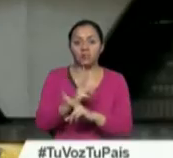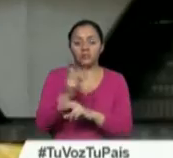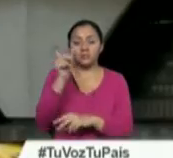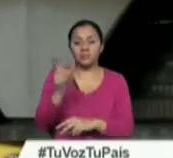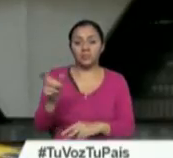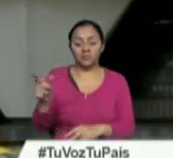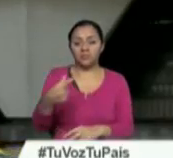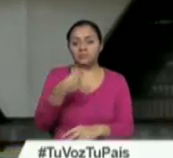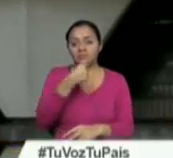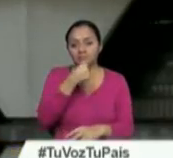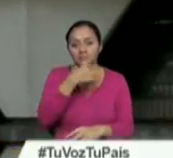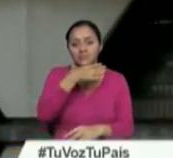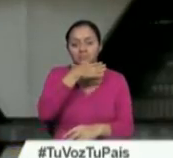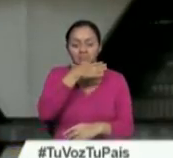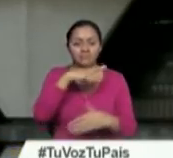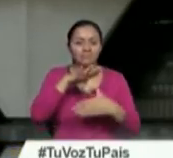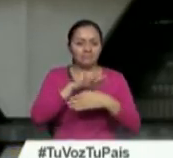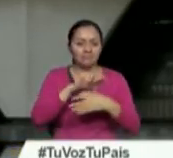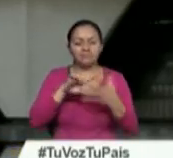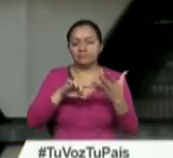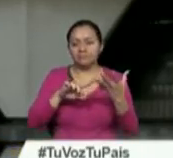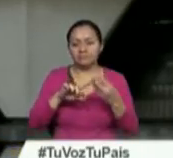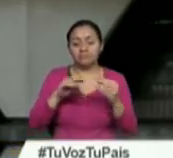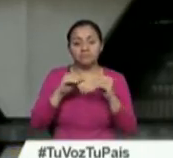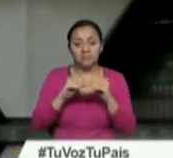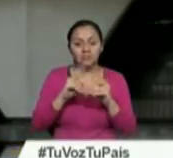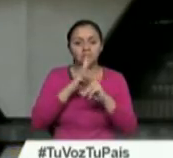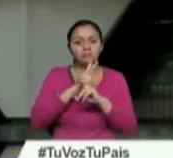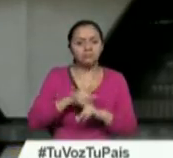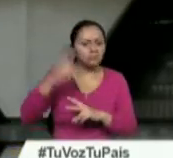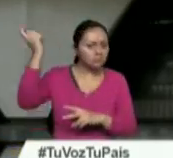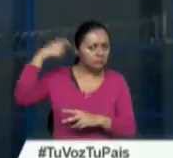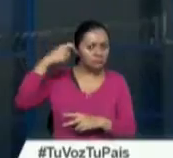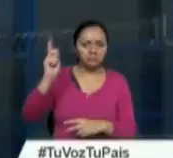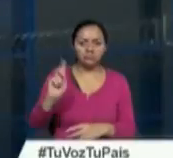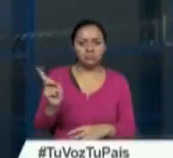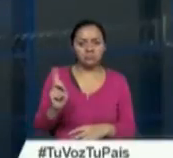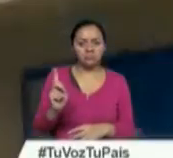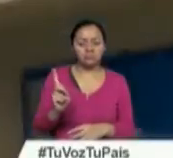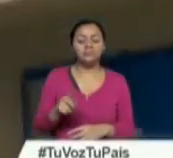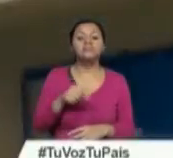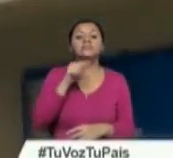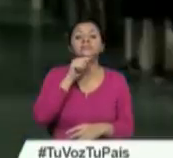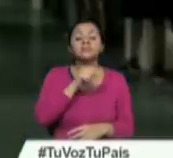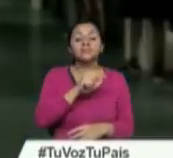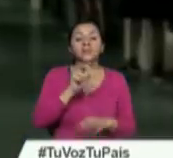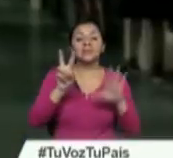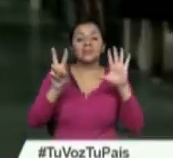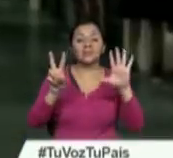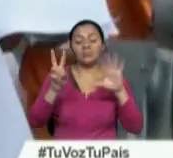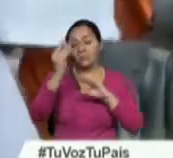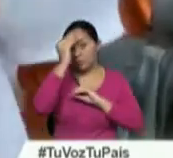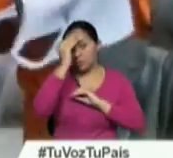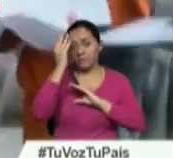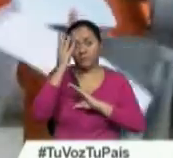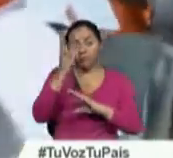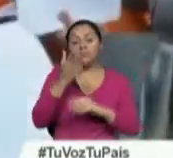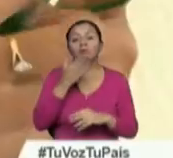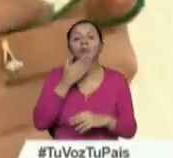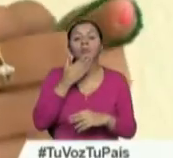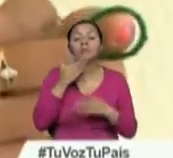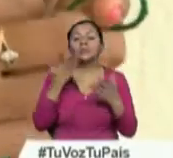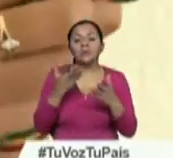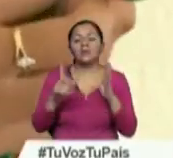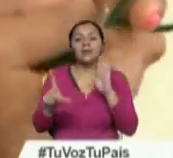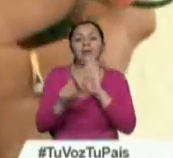LGBTI, así como la prevención de la tortura y otros tratos crueles. En el séptimo informe de Ecuador se resalta la aplicación del